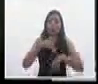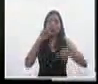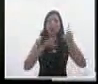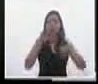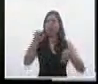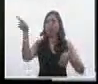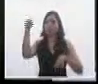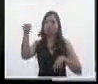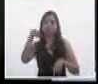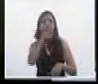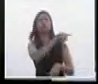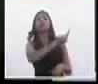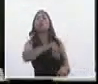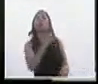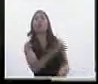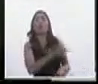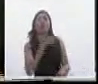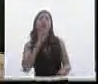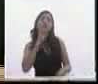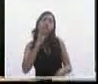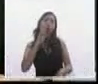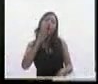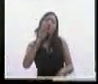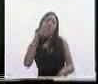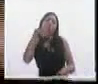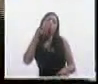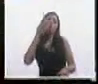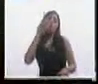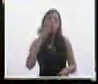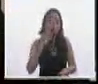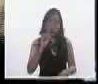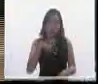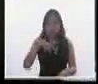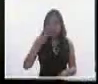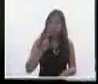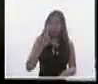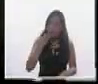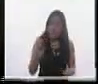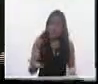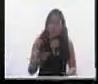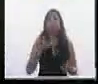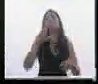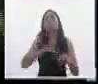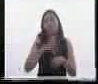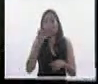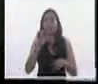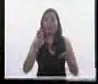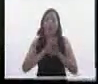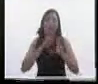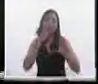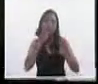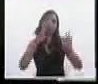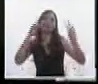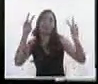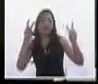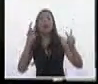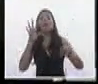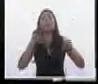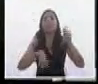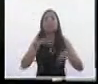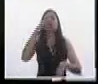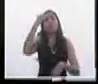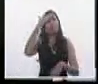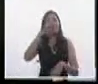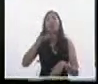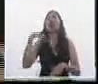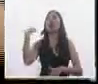nosotros la discapacidad es una barrera que nosotros desde los normales y lo hago desde entre comillas hemos erigido a través de los